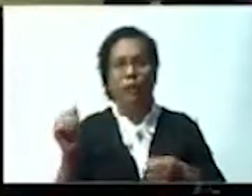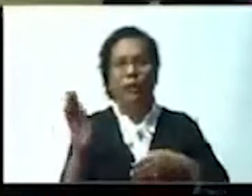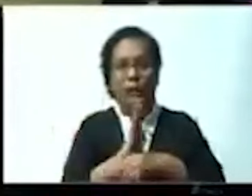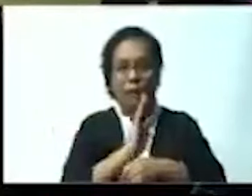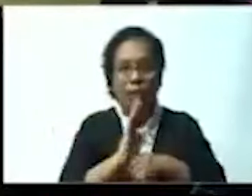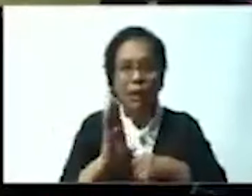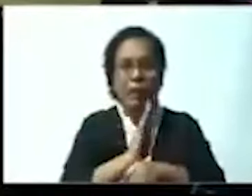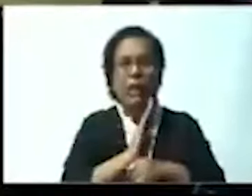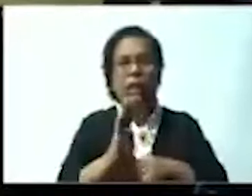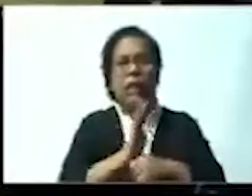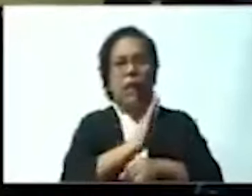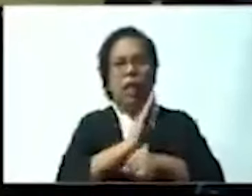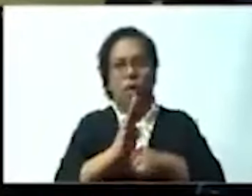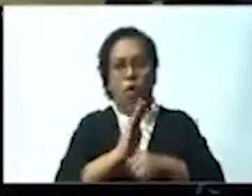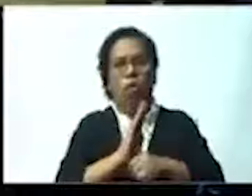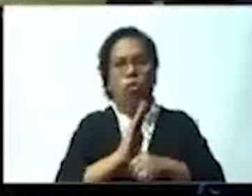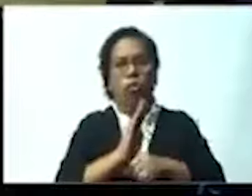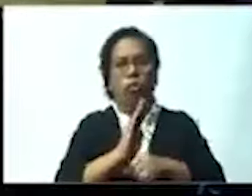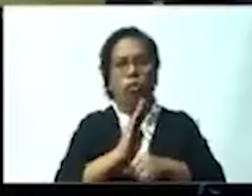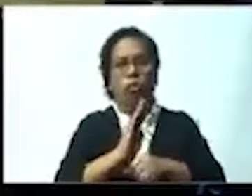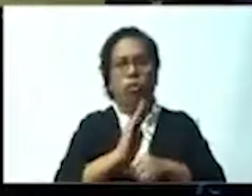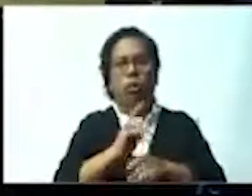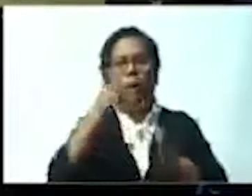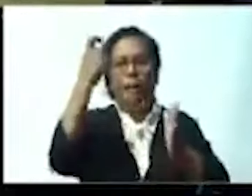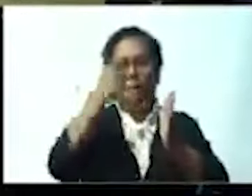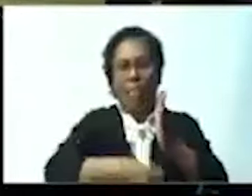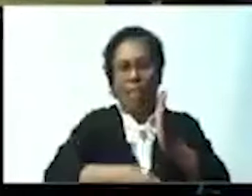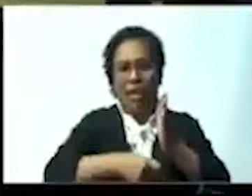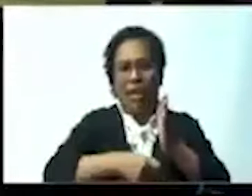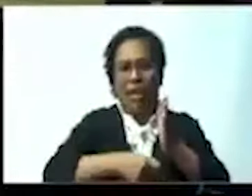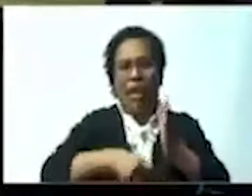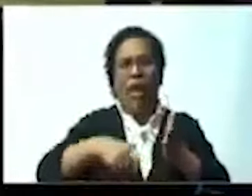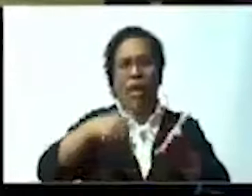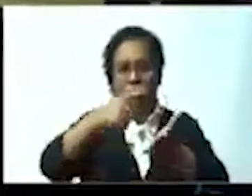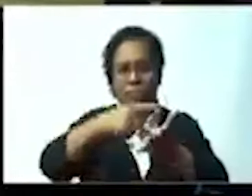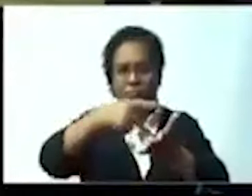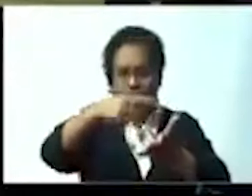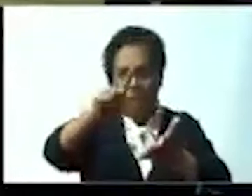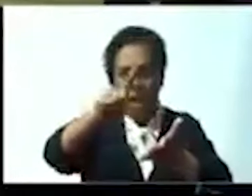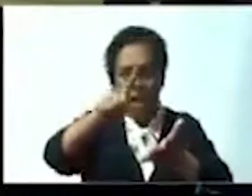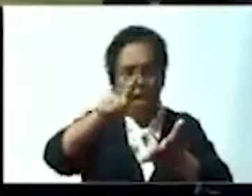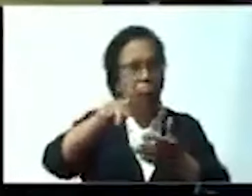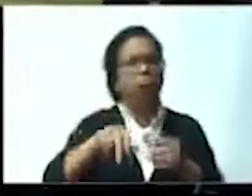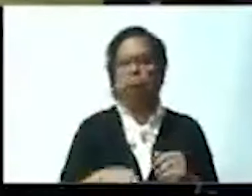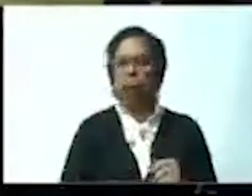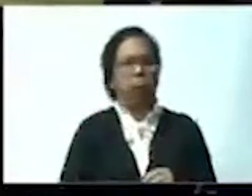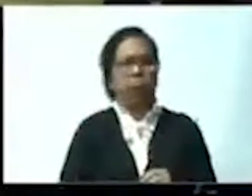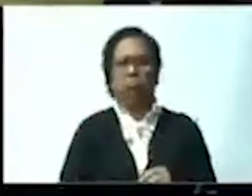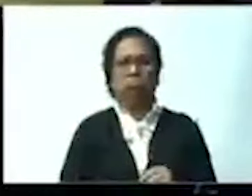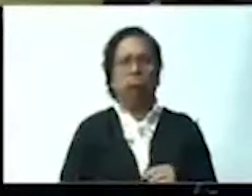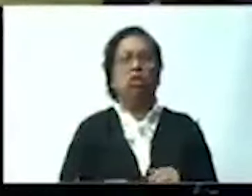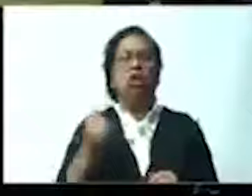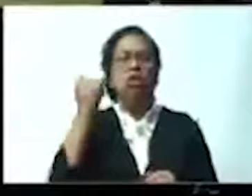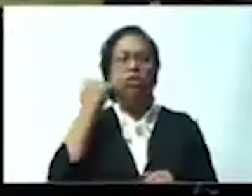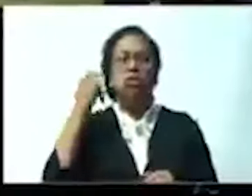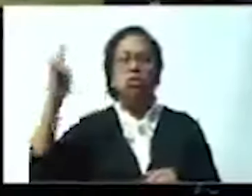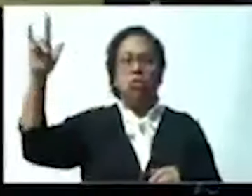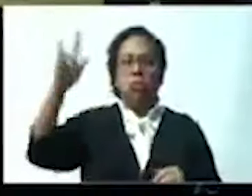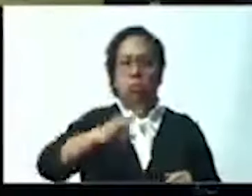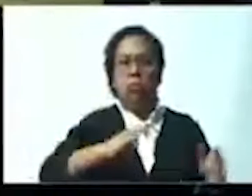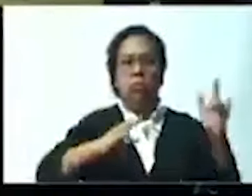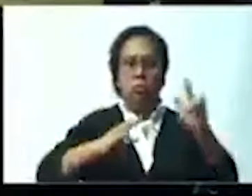decretó la exoneración de cualquier medida de control y restricción, así como el pago de cargas impositivas,